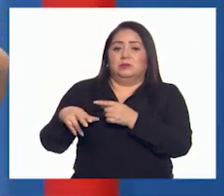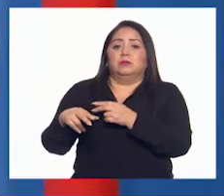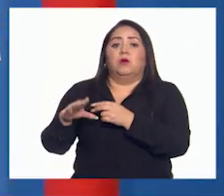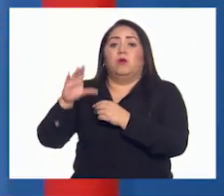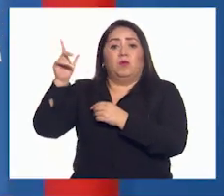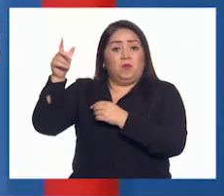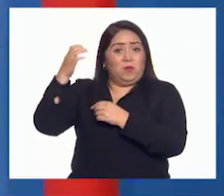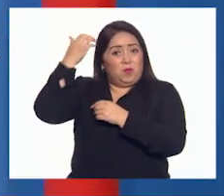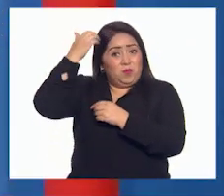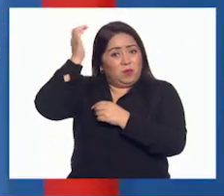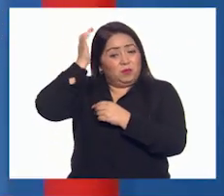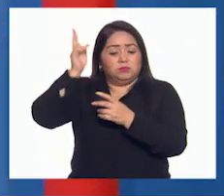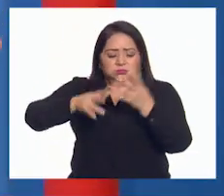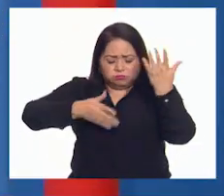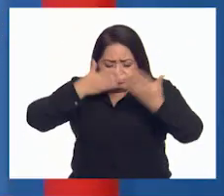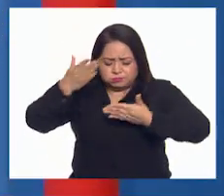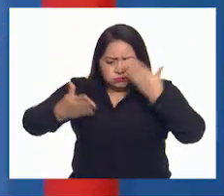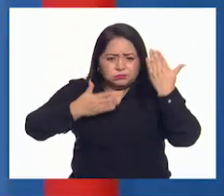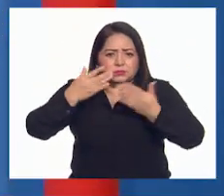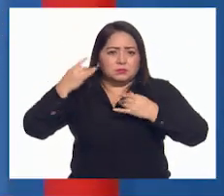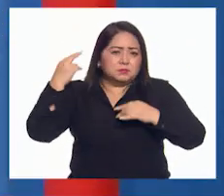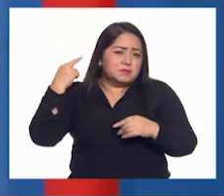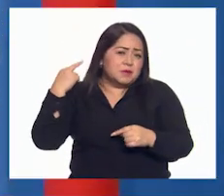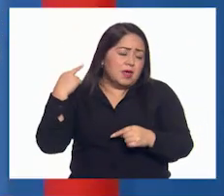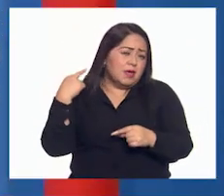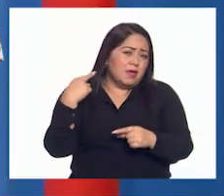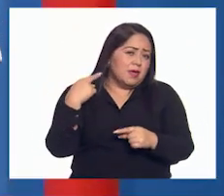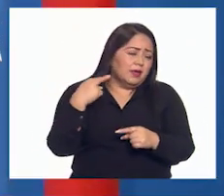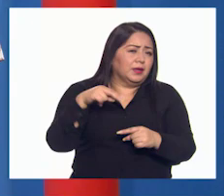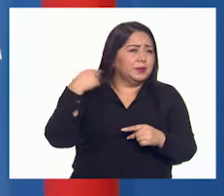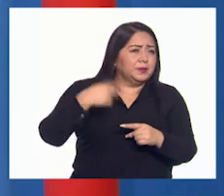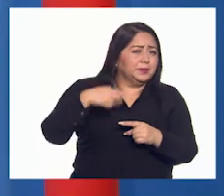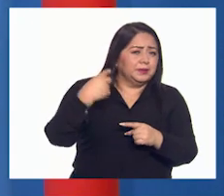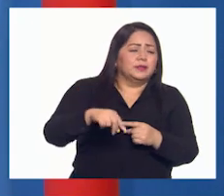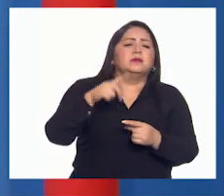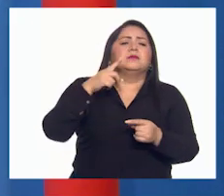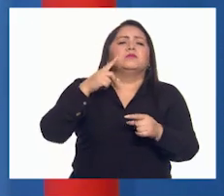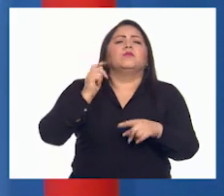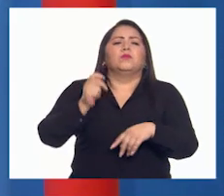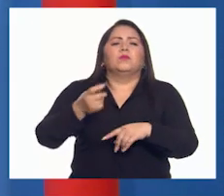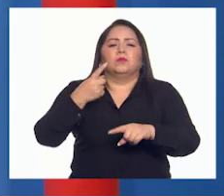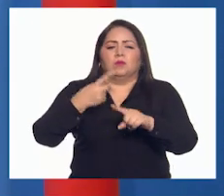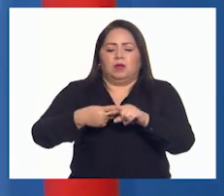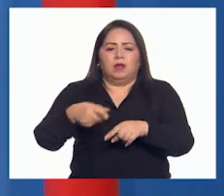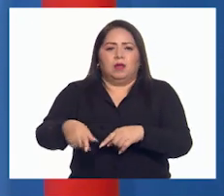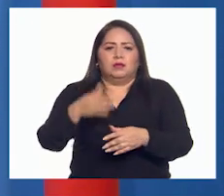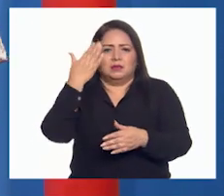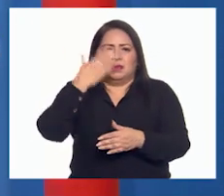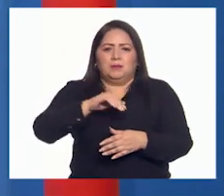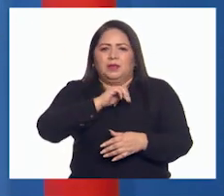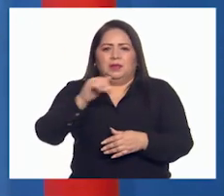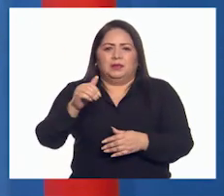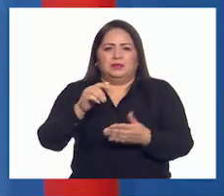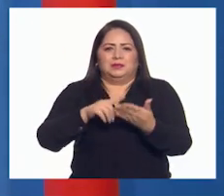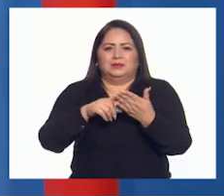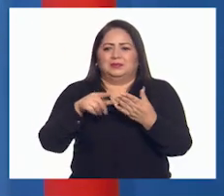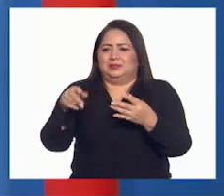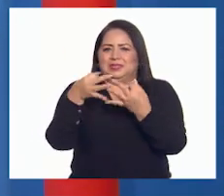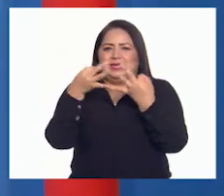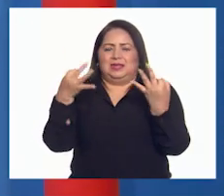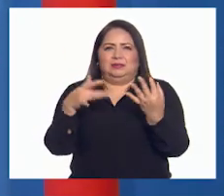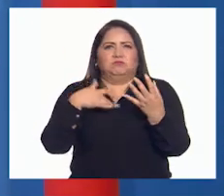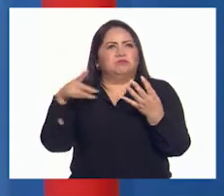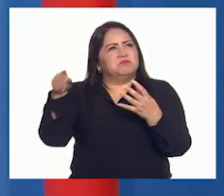Colón había estudiado el viaje que se realizaría basándose en la acertada teoría de la esfericidad de la